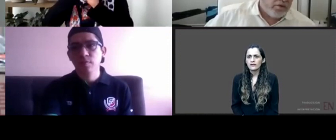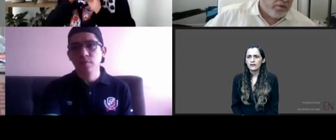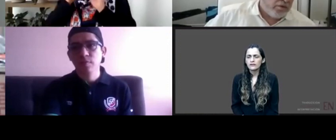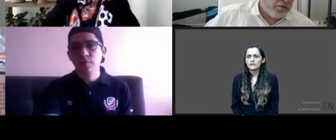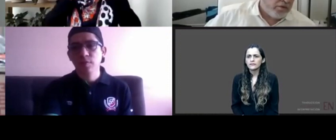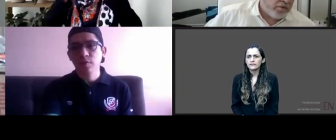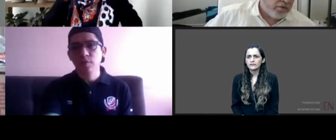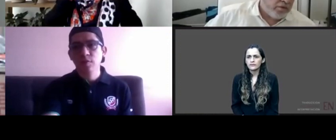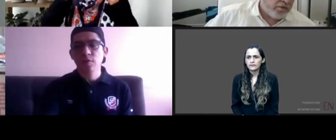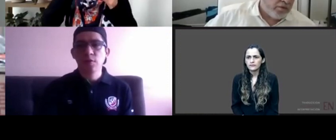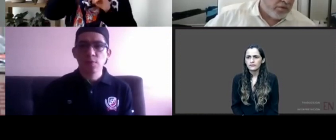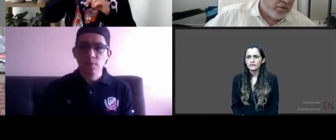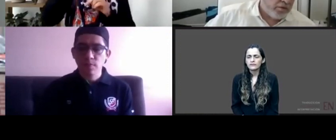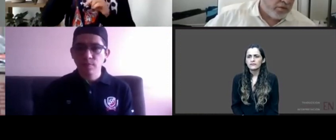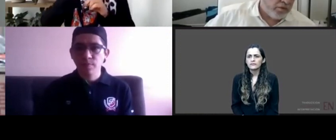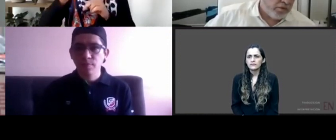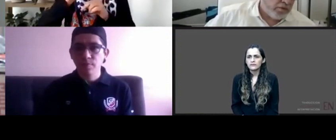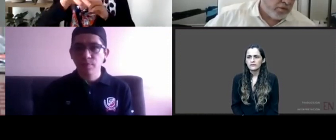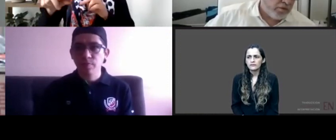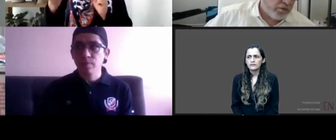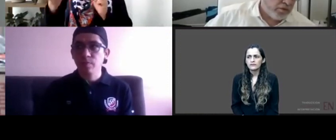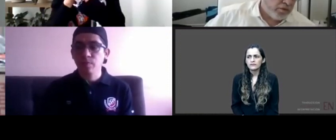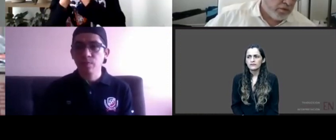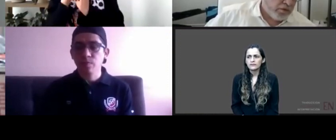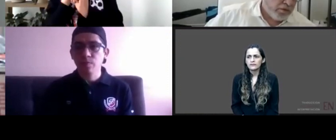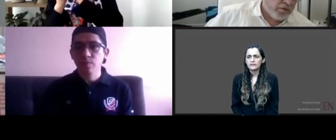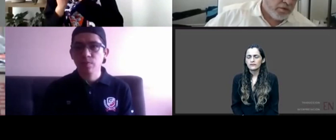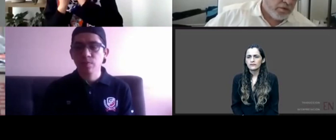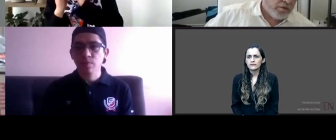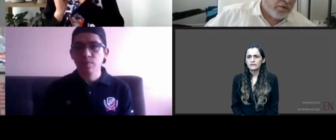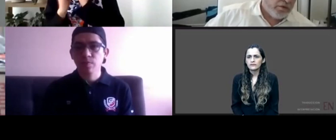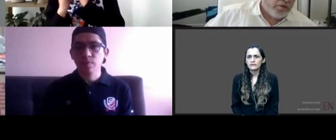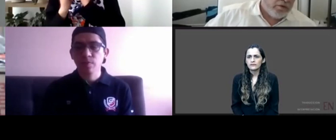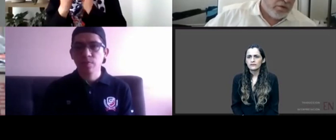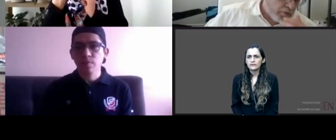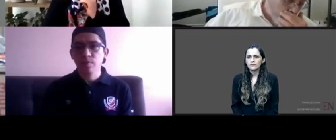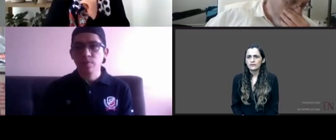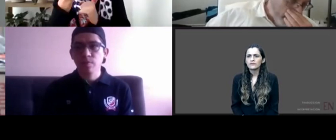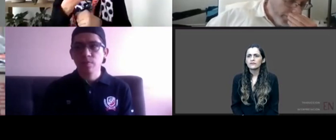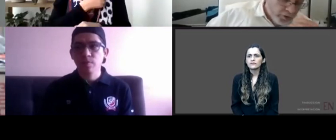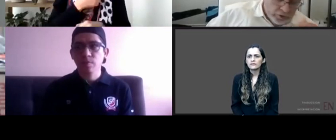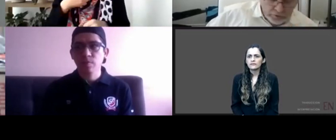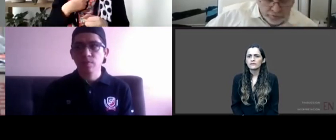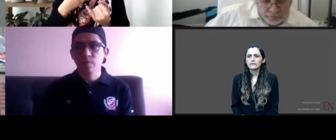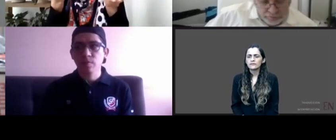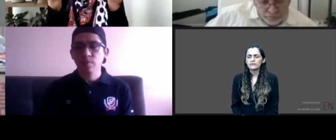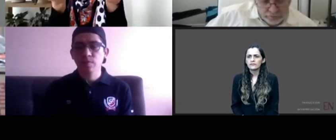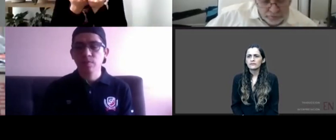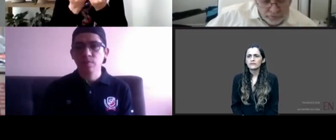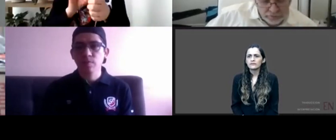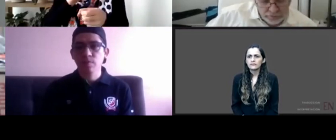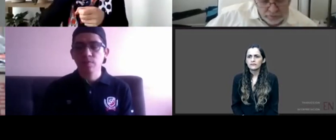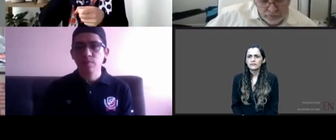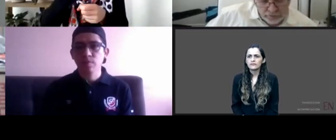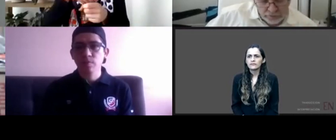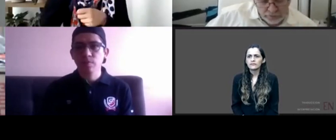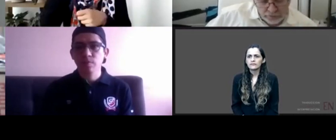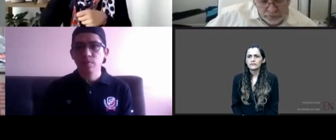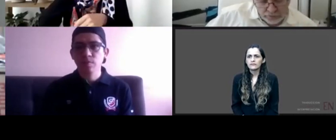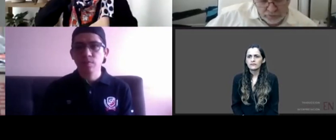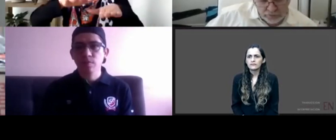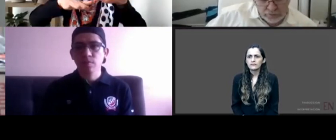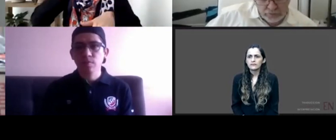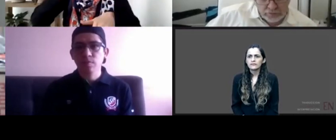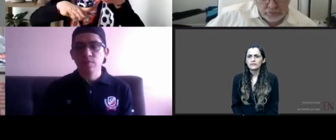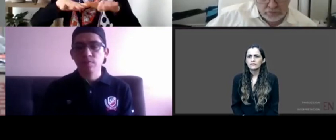la alarma tendría que ser visual. Hay muchos materiales en los que los alumnos sordos tendrían que apoyarse, videos, láminas,